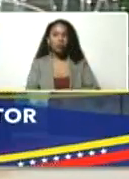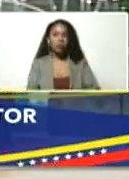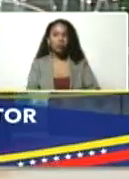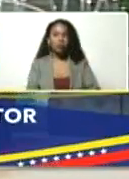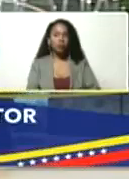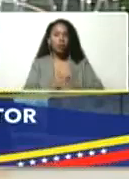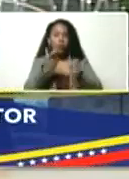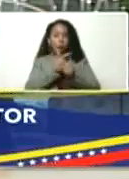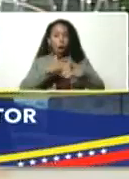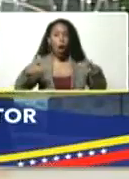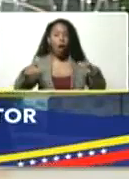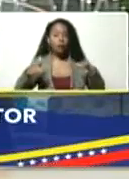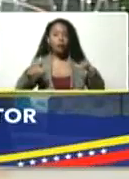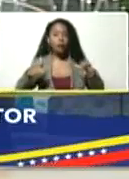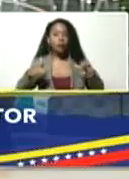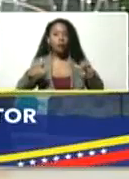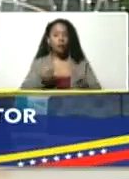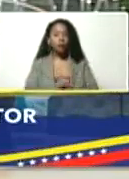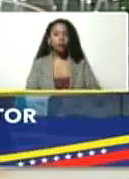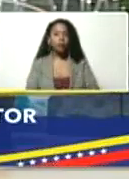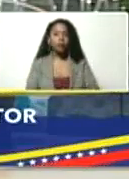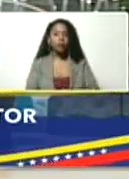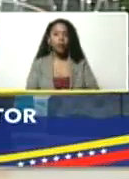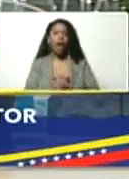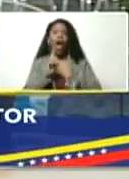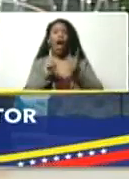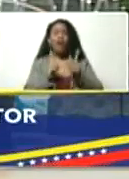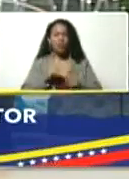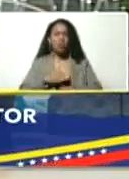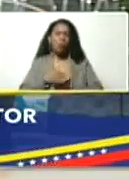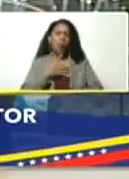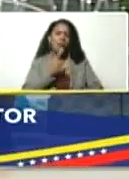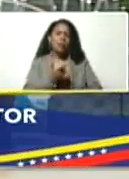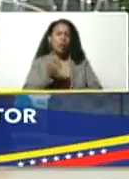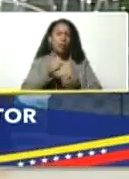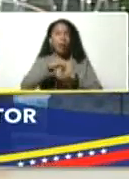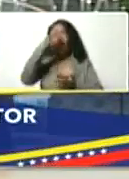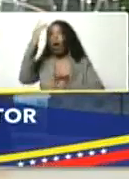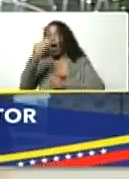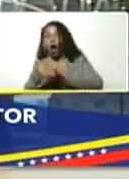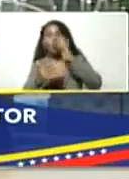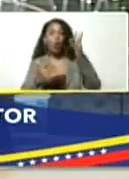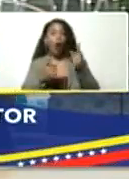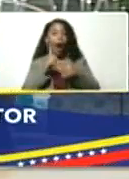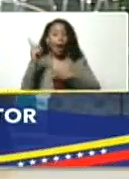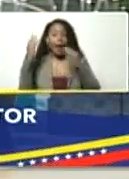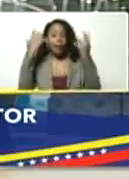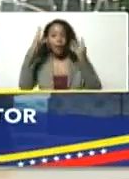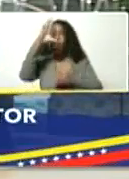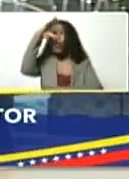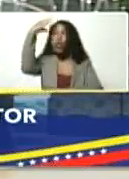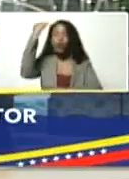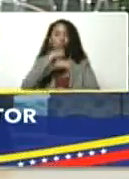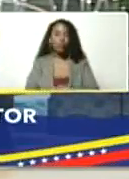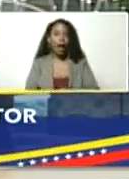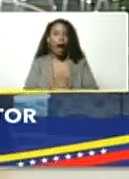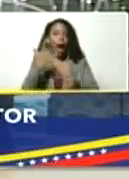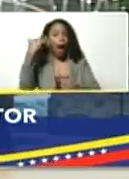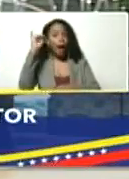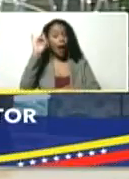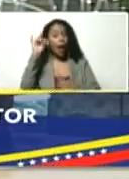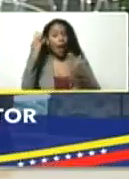expansión, es un crecimiento. A veces pudiéramos decir hasta milagroso. Ahí está la mano de Dios, ahí está la mano